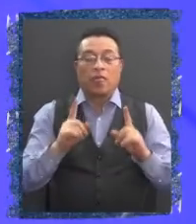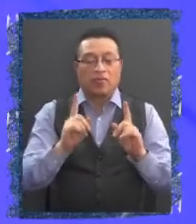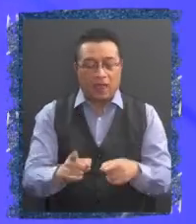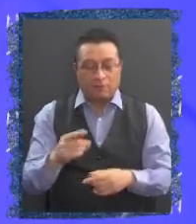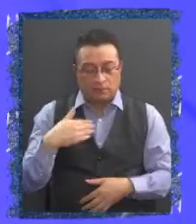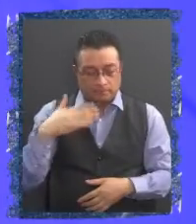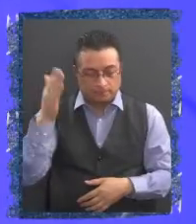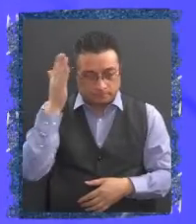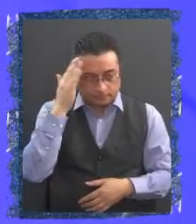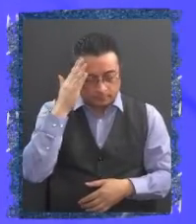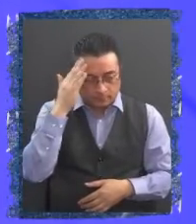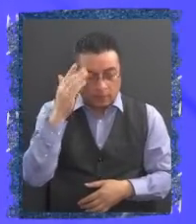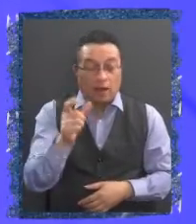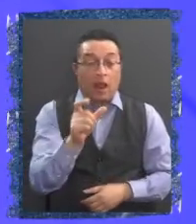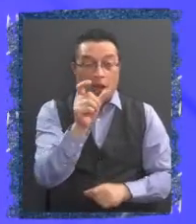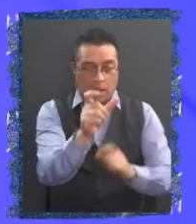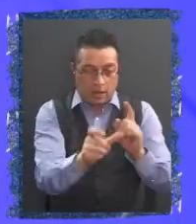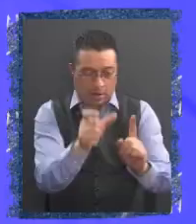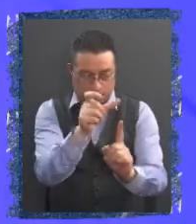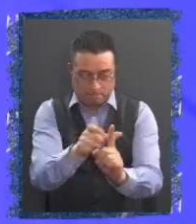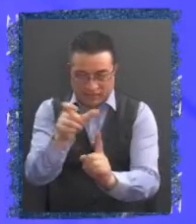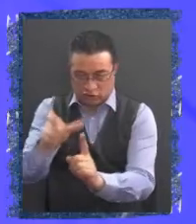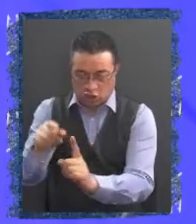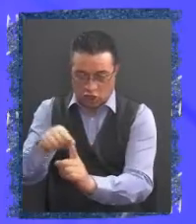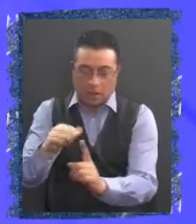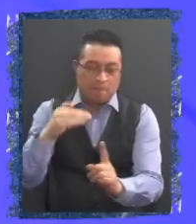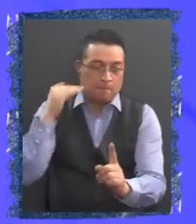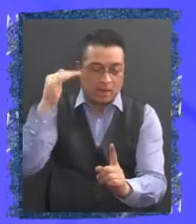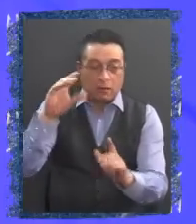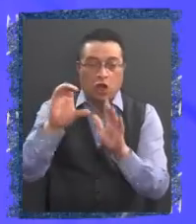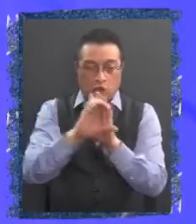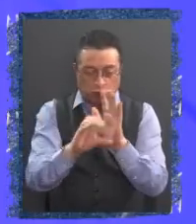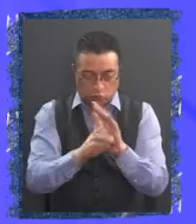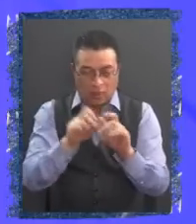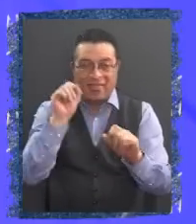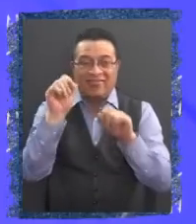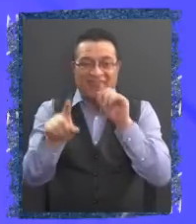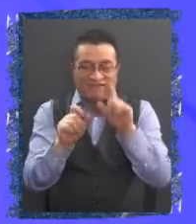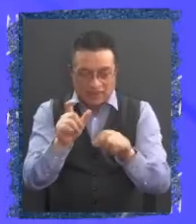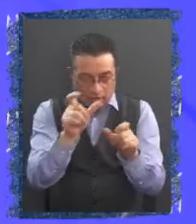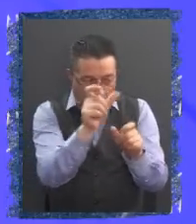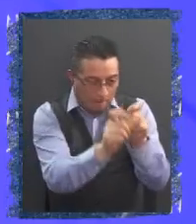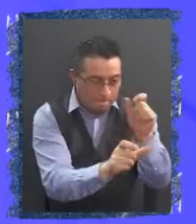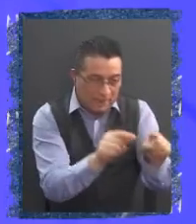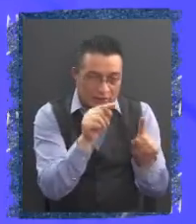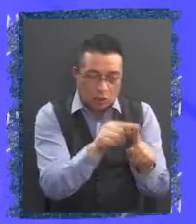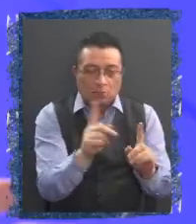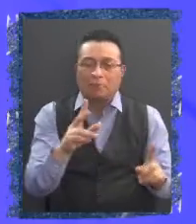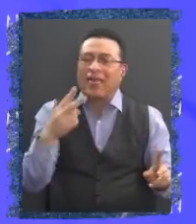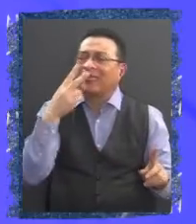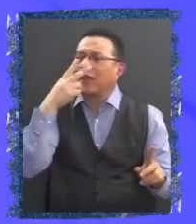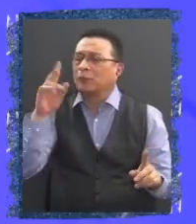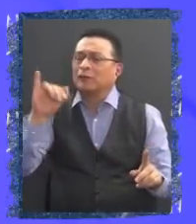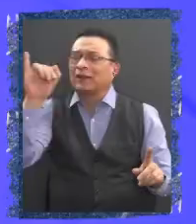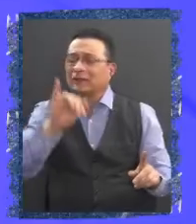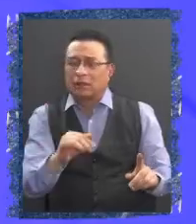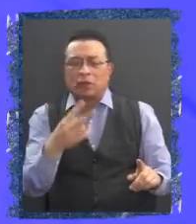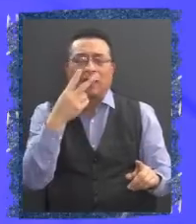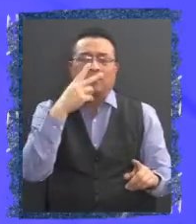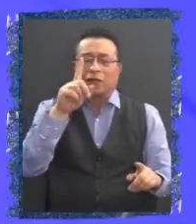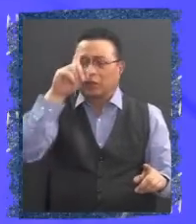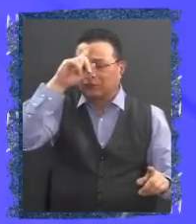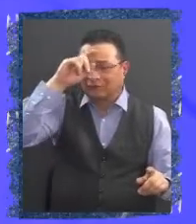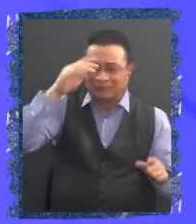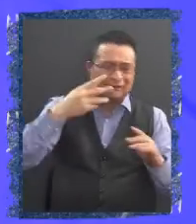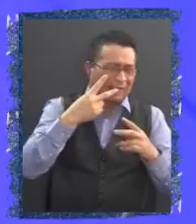centro son los pacientes, son las personas. Para eso es la Constitución, para defender a las personas. A mí me da lo mismo la ISAPRE, me da lo mismo en las clínicas. Pero